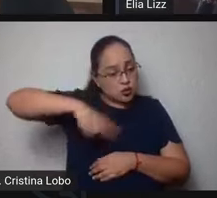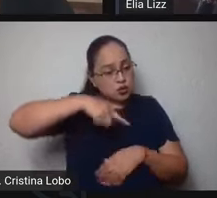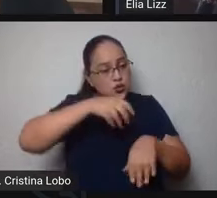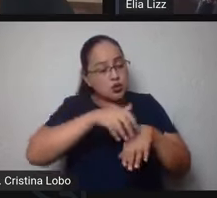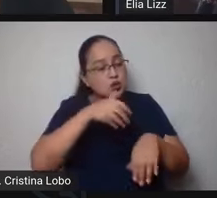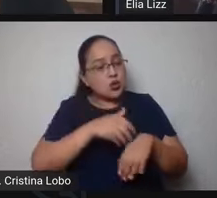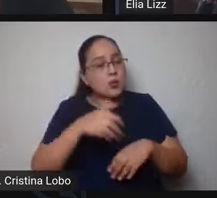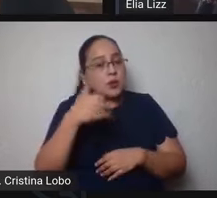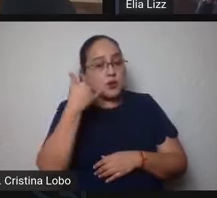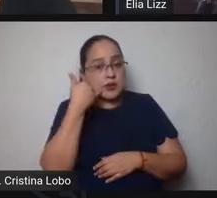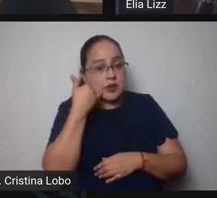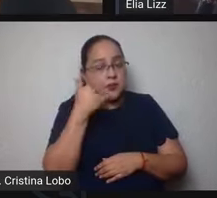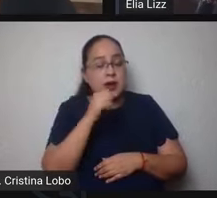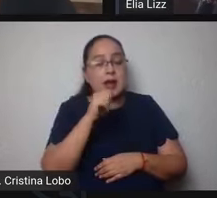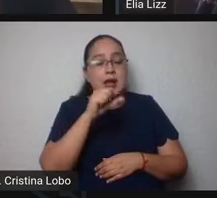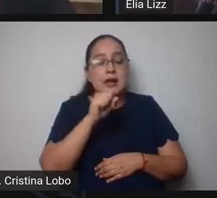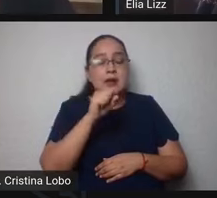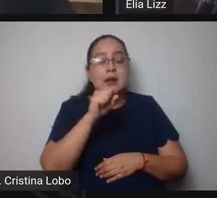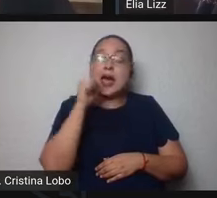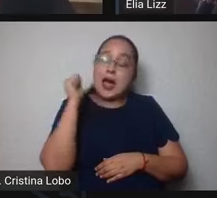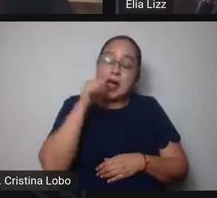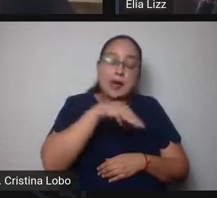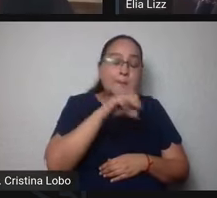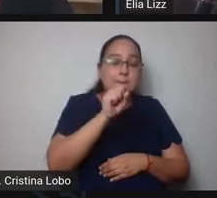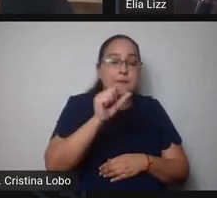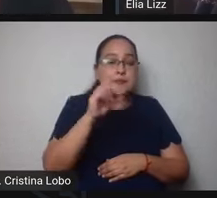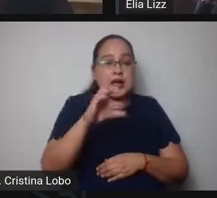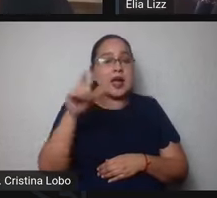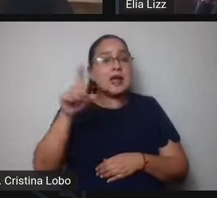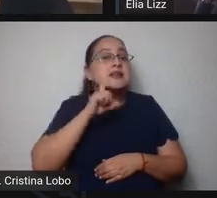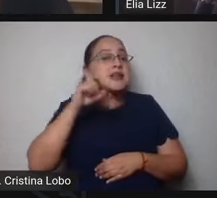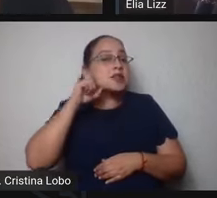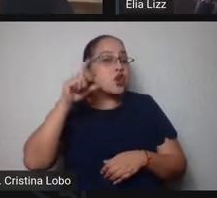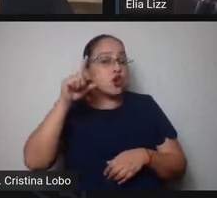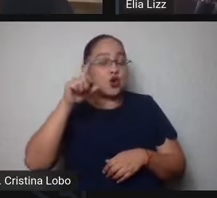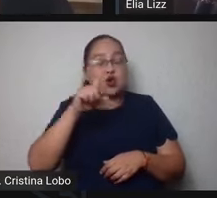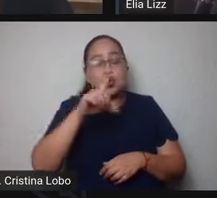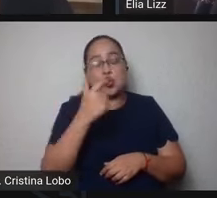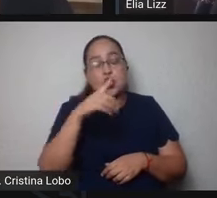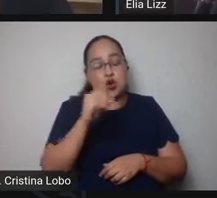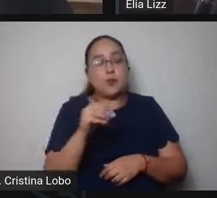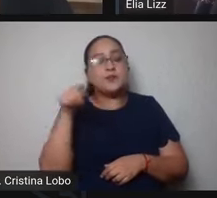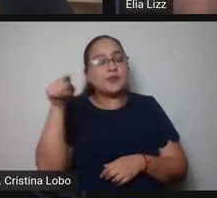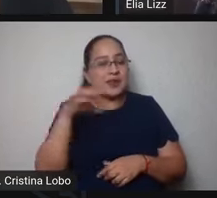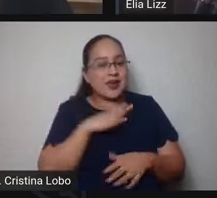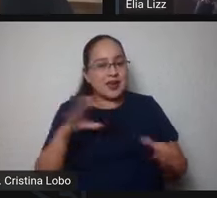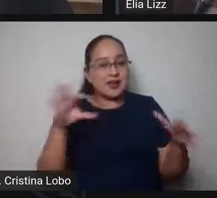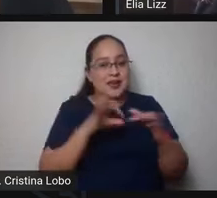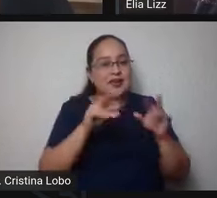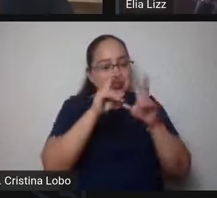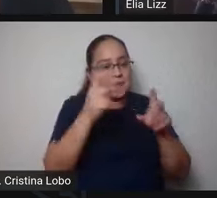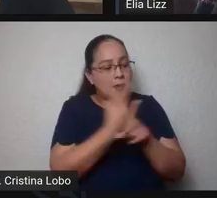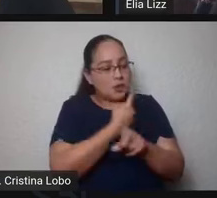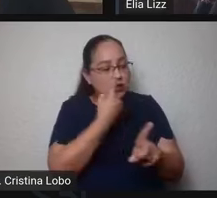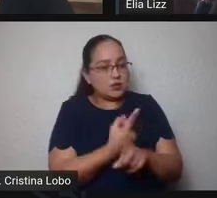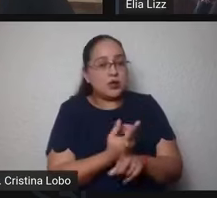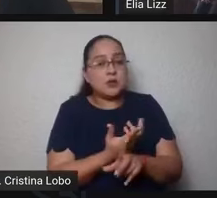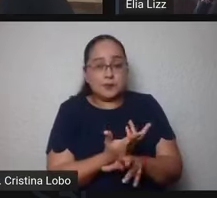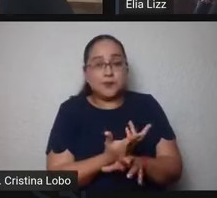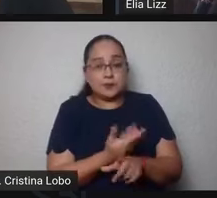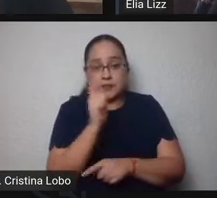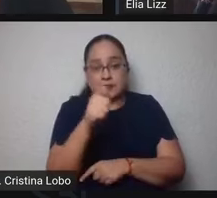AMSAC. En AMSAC justamente tenemos sexólogas, sexólogos que trabajan temas de violencia sexual en el desarrollo